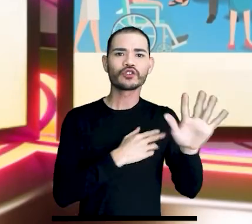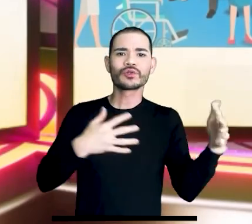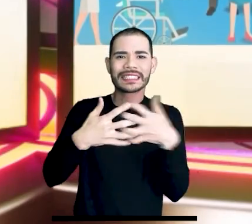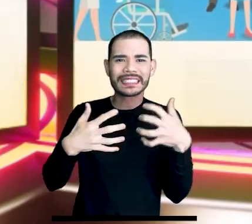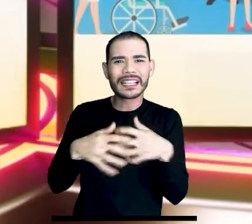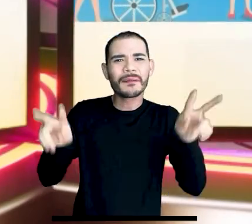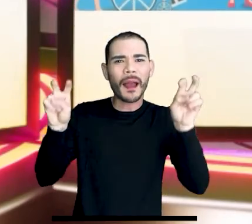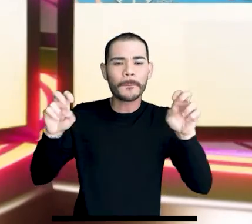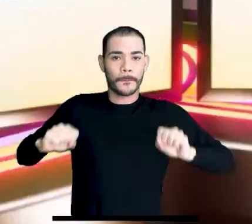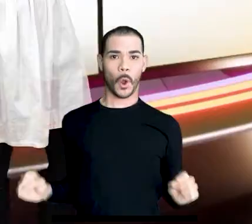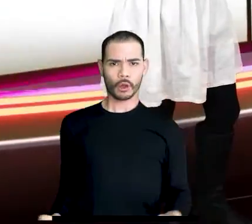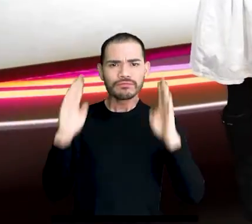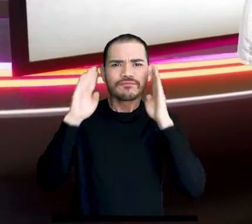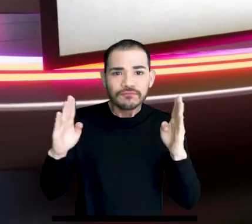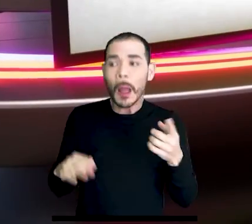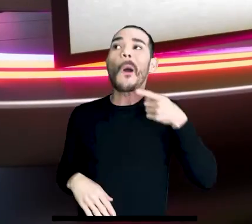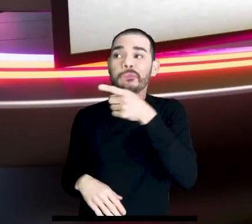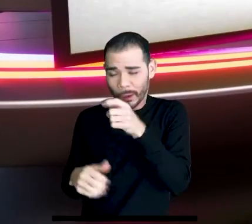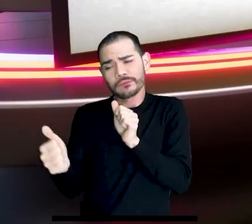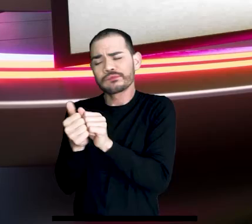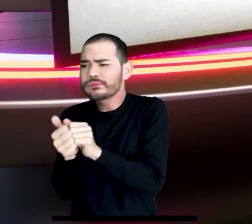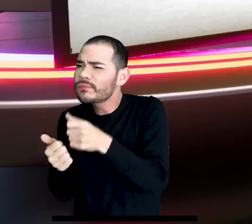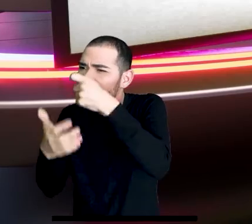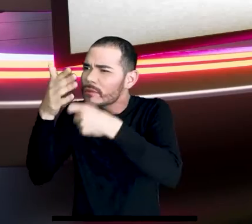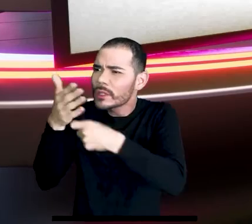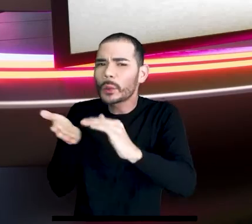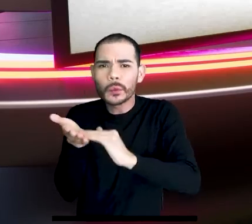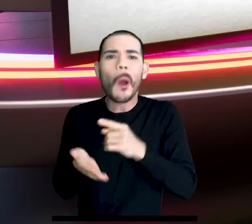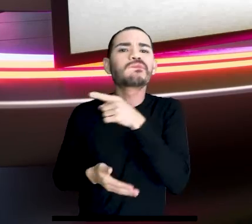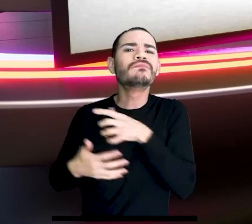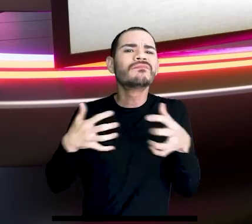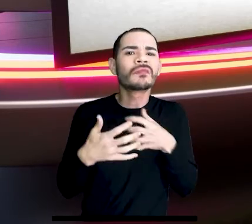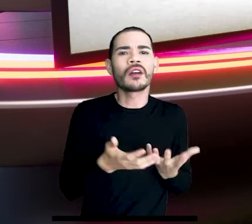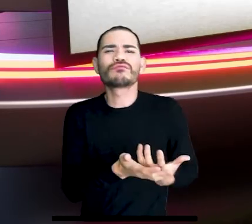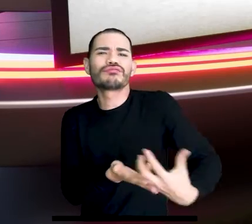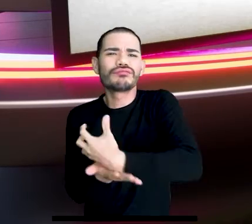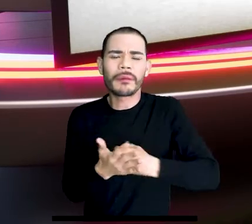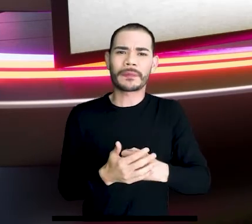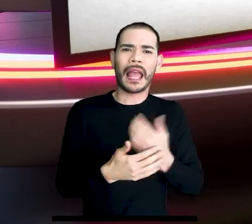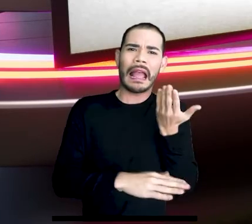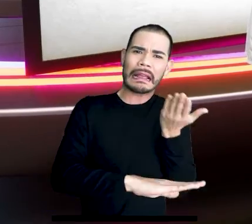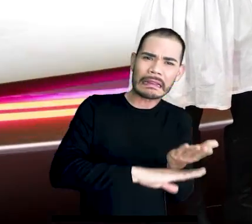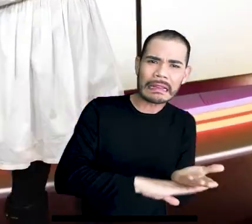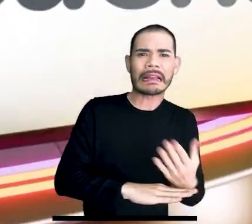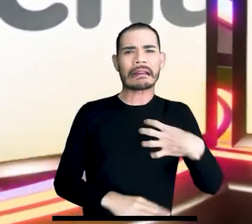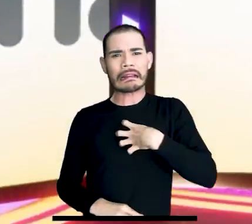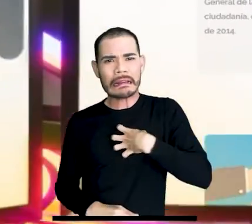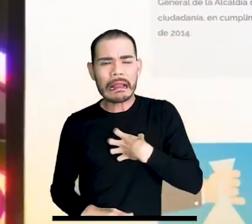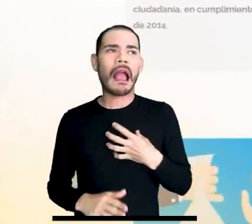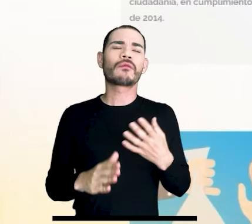en lenguaje claro del sistema Bogotá Te Escucha. Este sistema de información registra las peticiones, quejas, reclamos